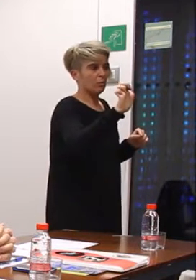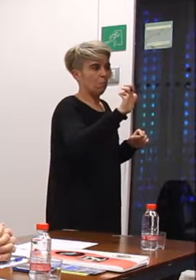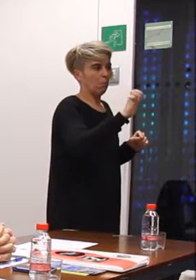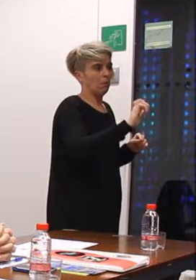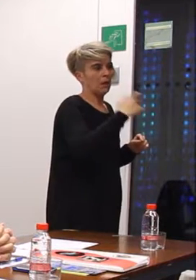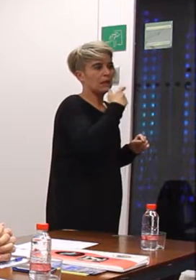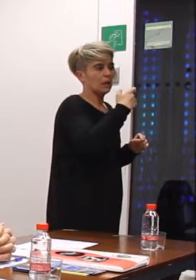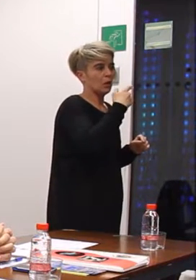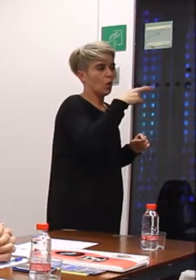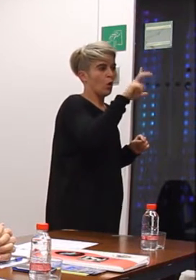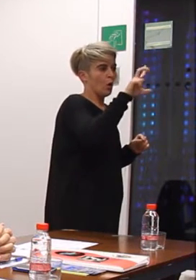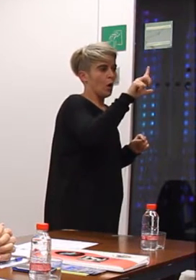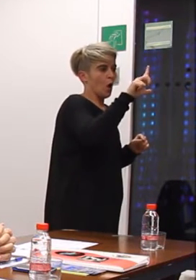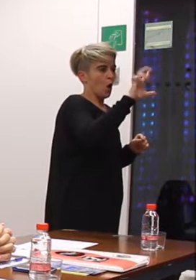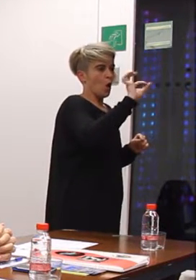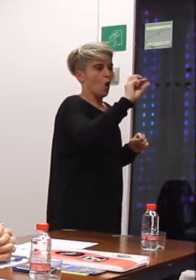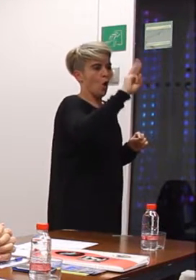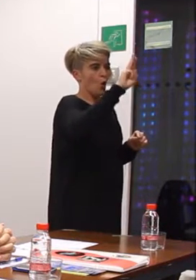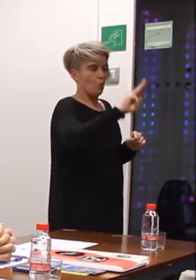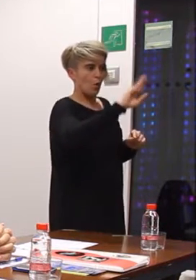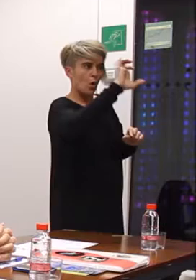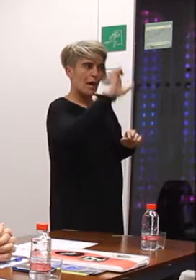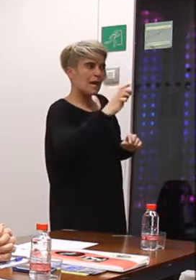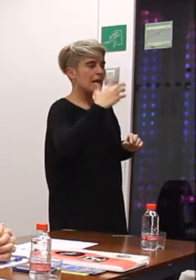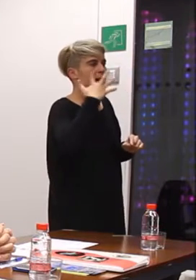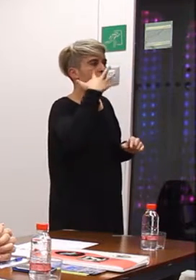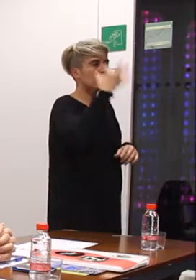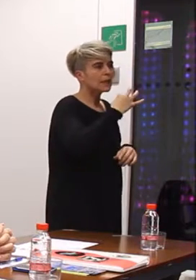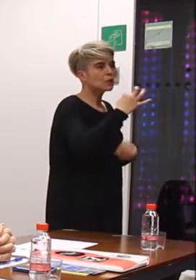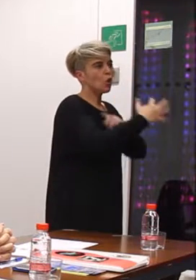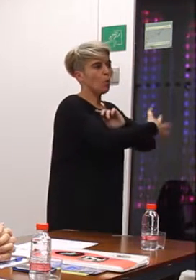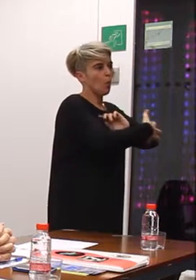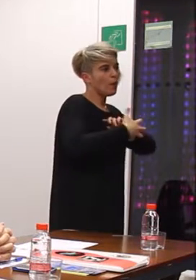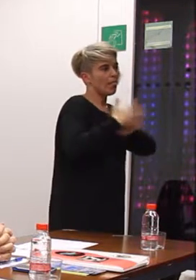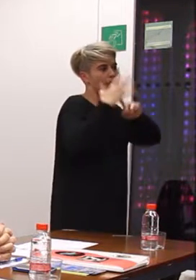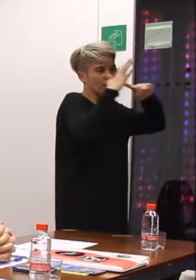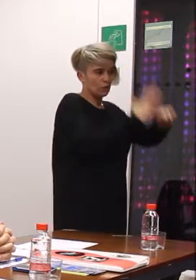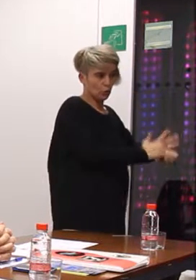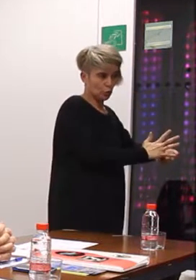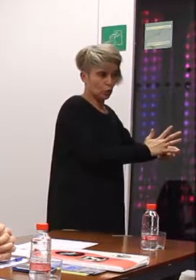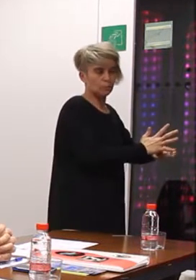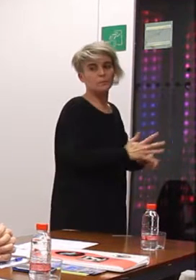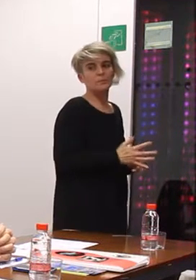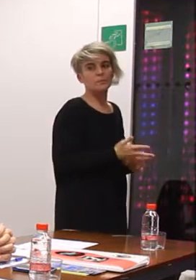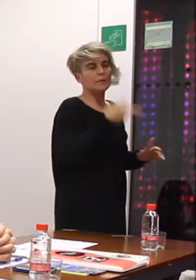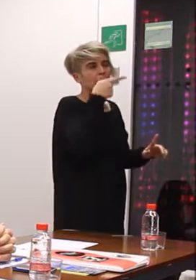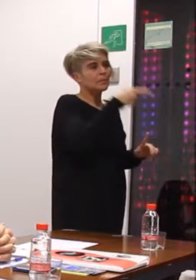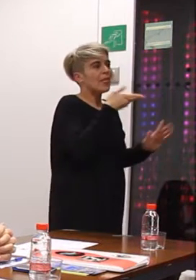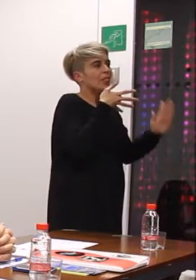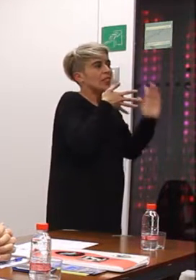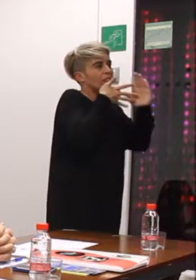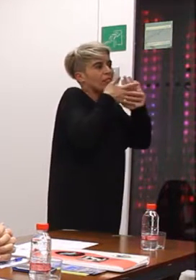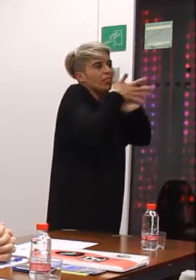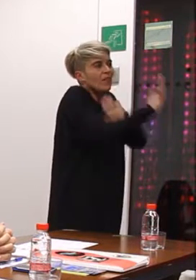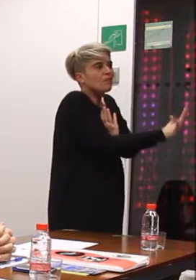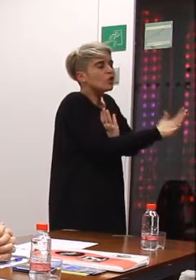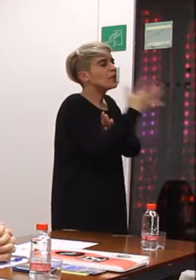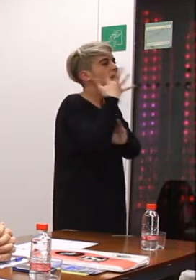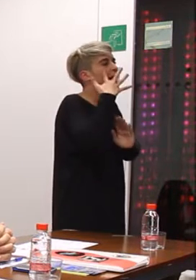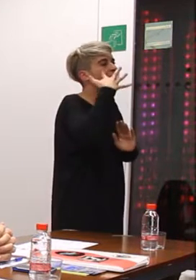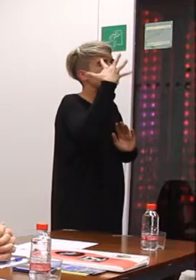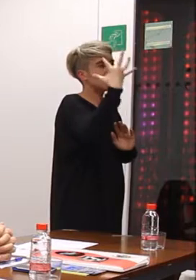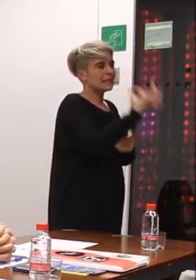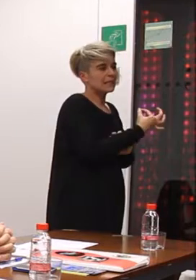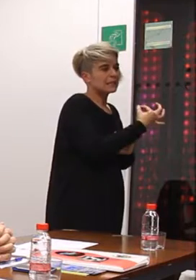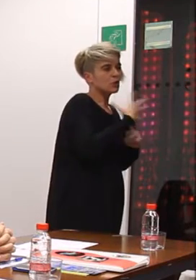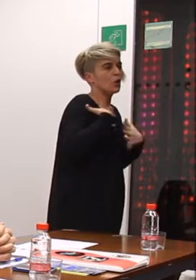Exclusion, alto riesgo de pobreza o exclusión, y lo que hace es definir el riesgo de pobreza de una